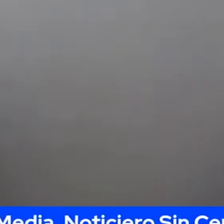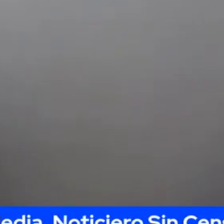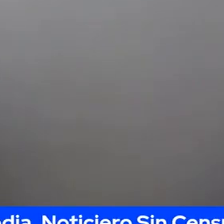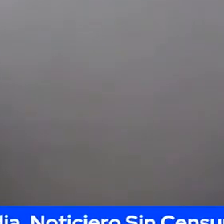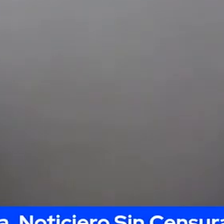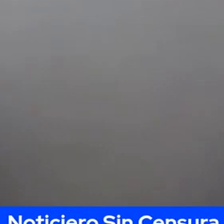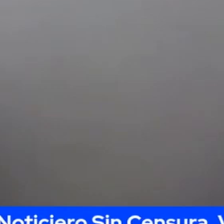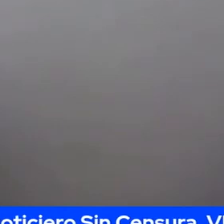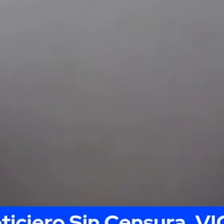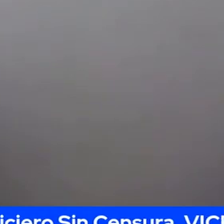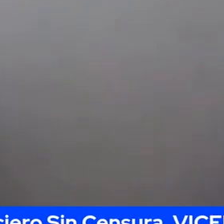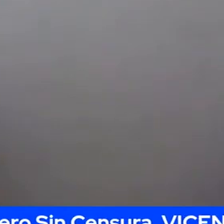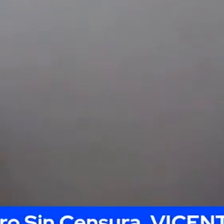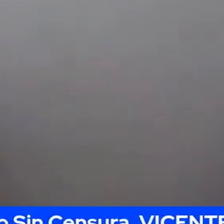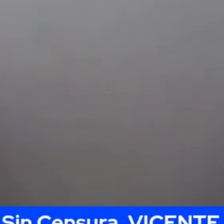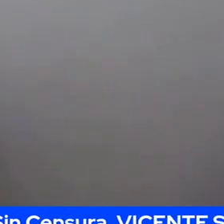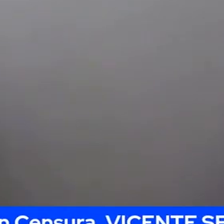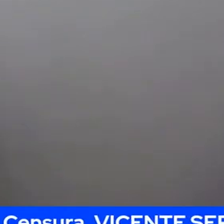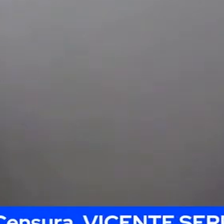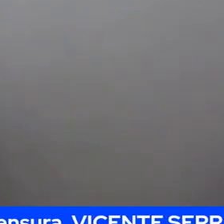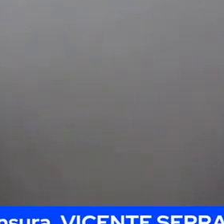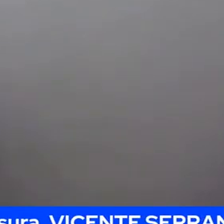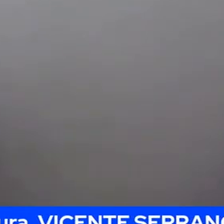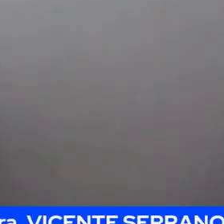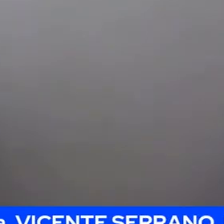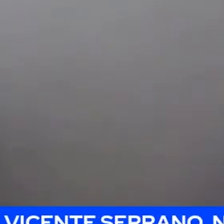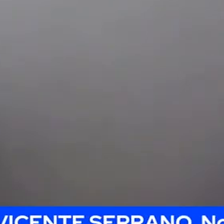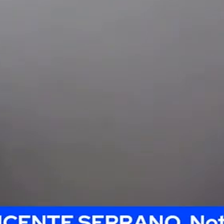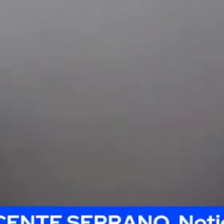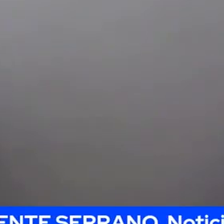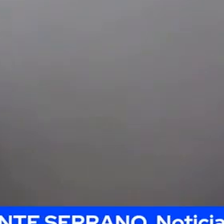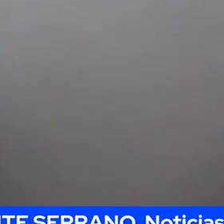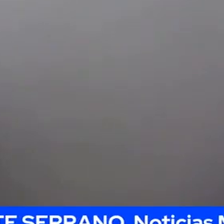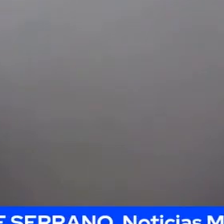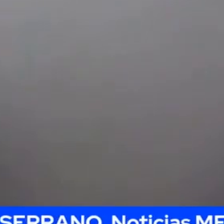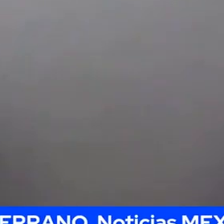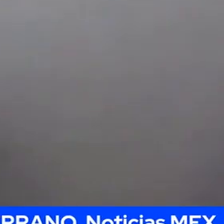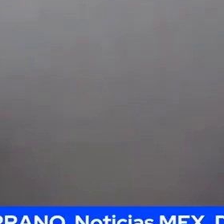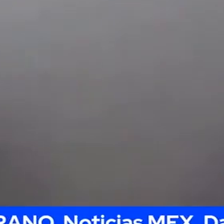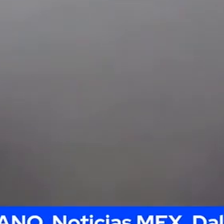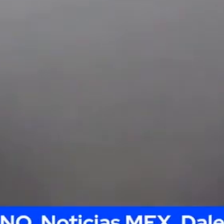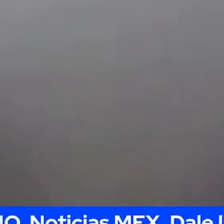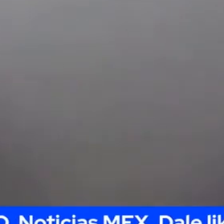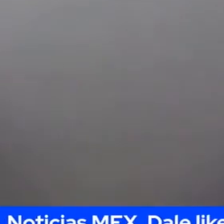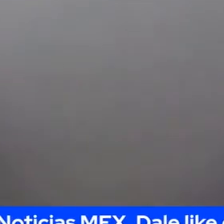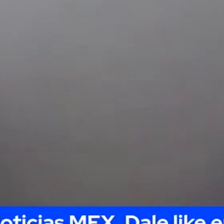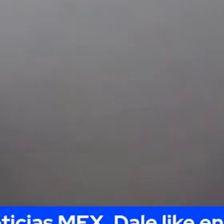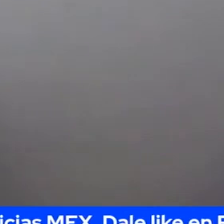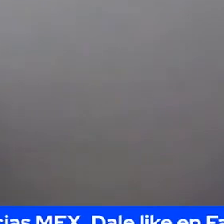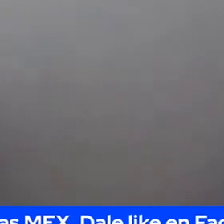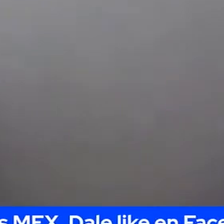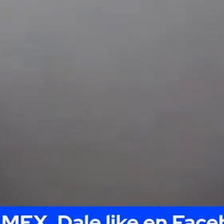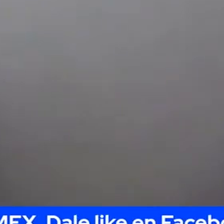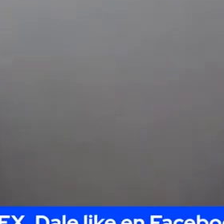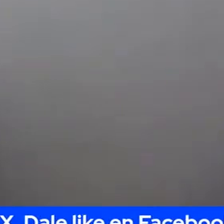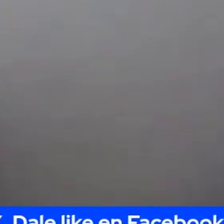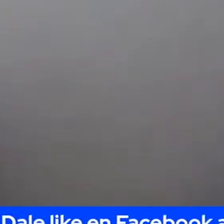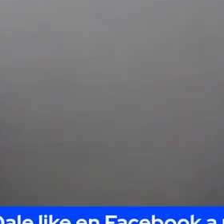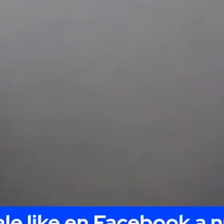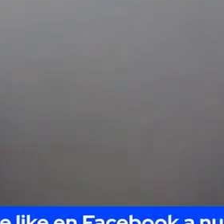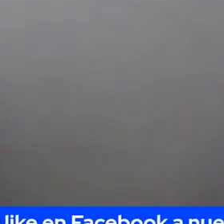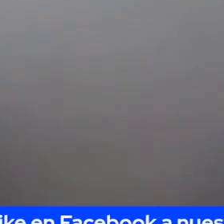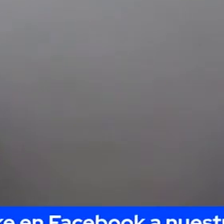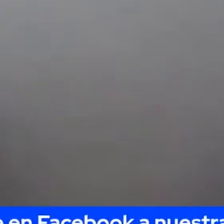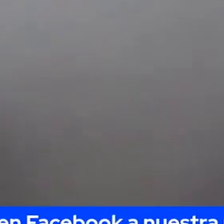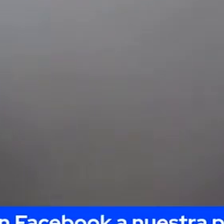extraordinaria del INE. Este tipo, Víctor Hugo Sondón Saavedra del PAN, que habla sin fundamentos, eso